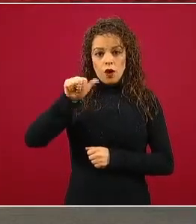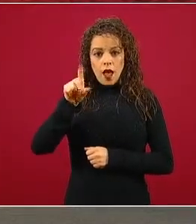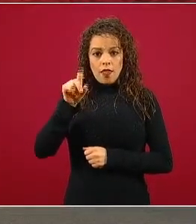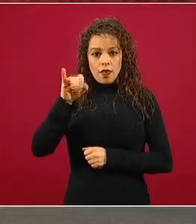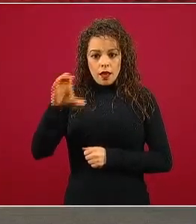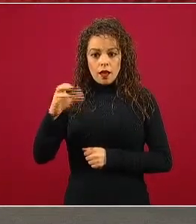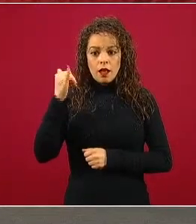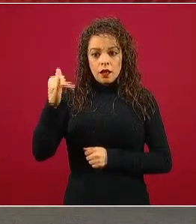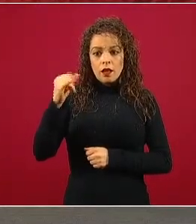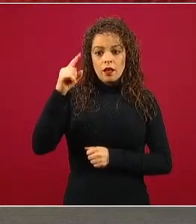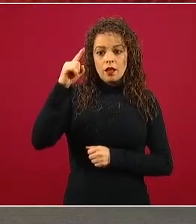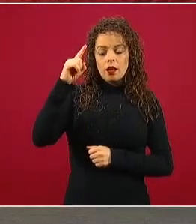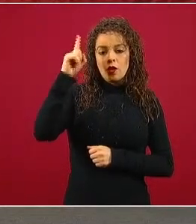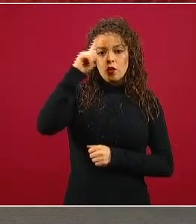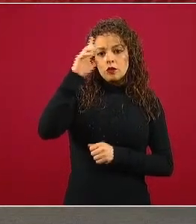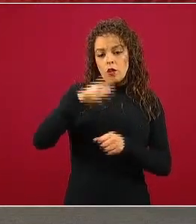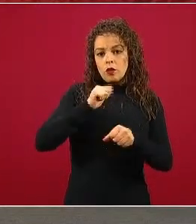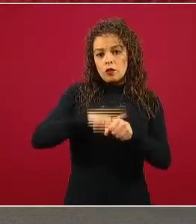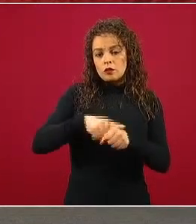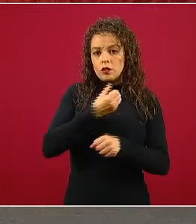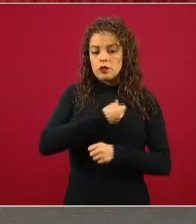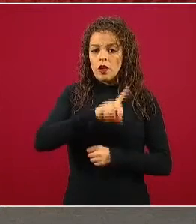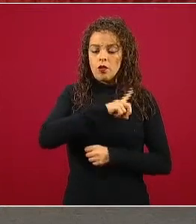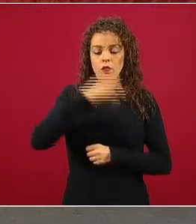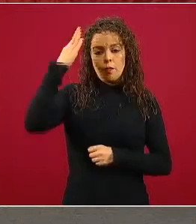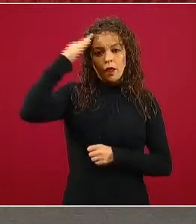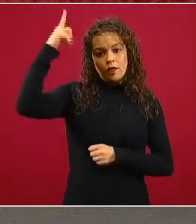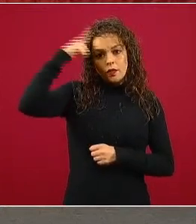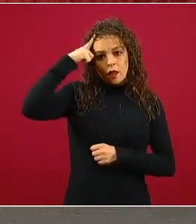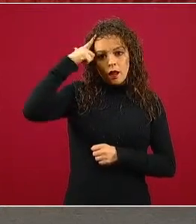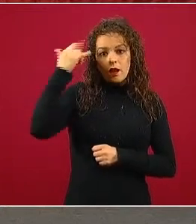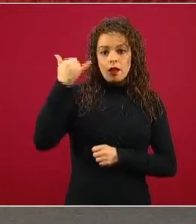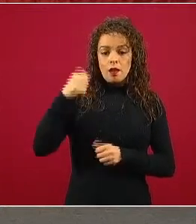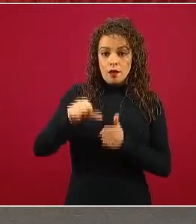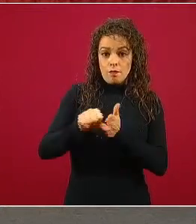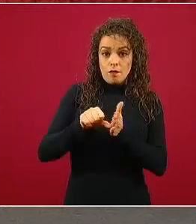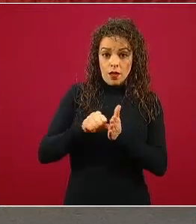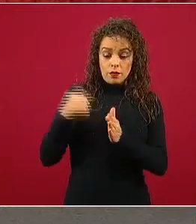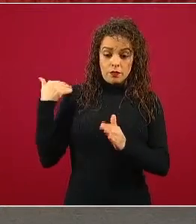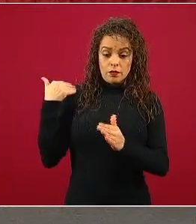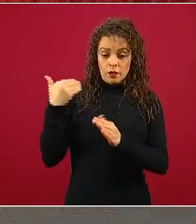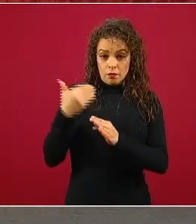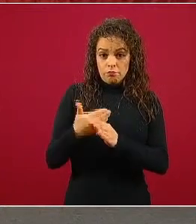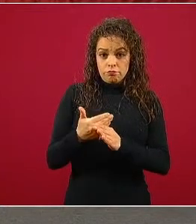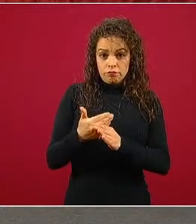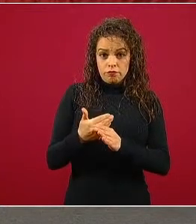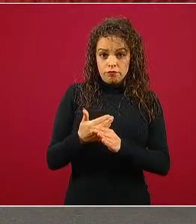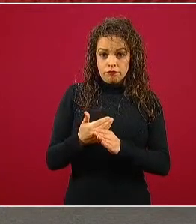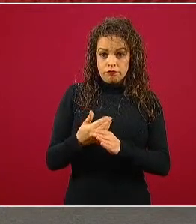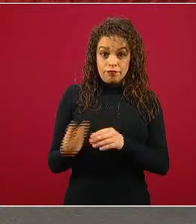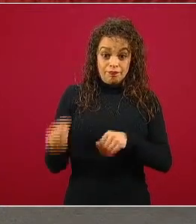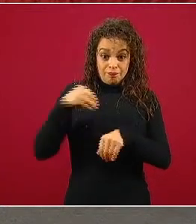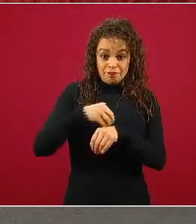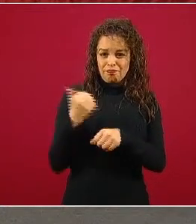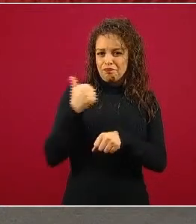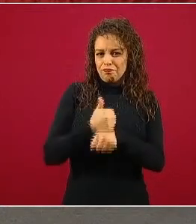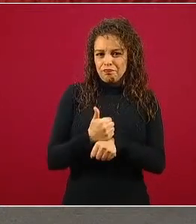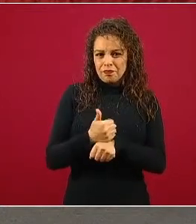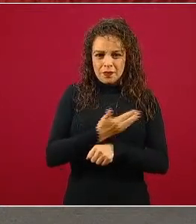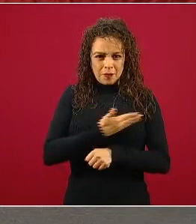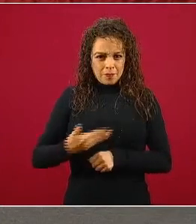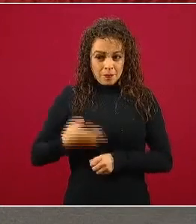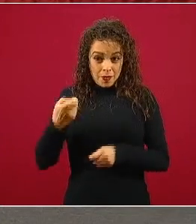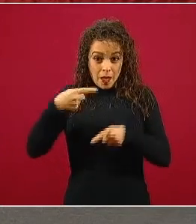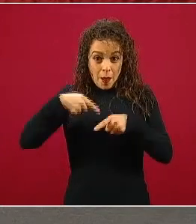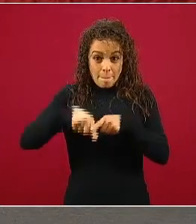el Consejo Nacional de Salud Mental, y desde hace varios meses, prácticamente desde que empezamos la administración, tienen un sentido de